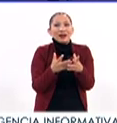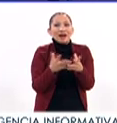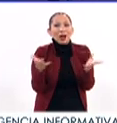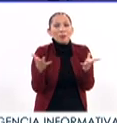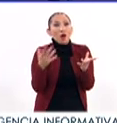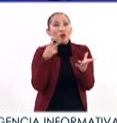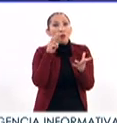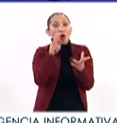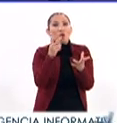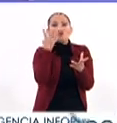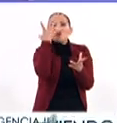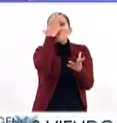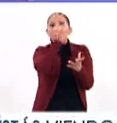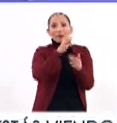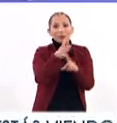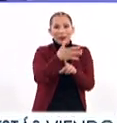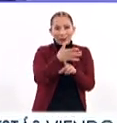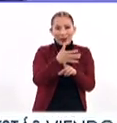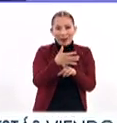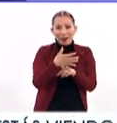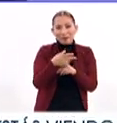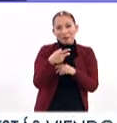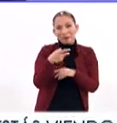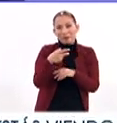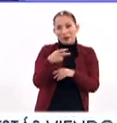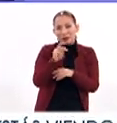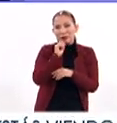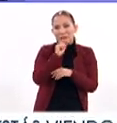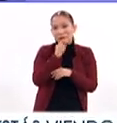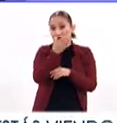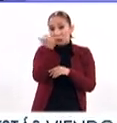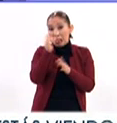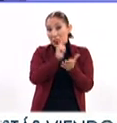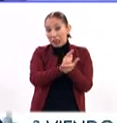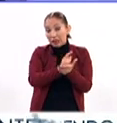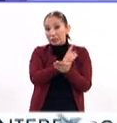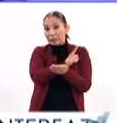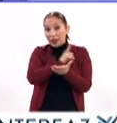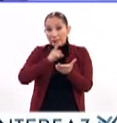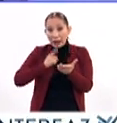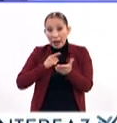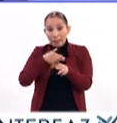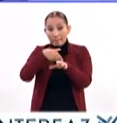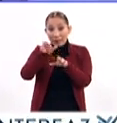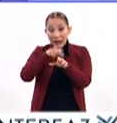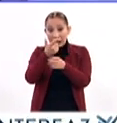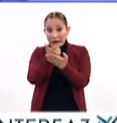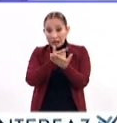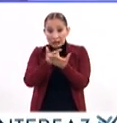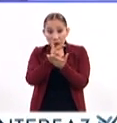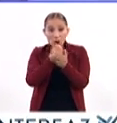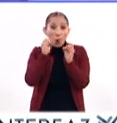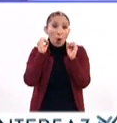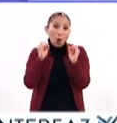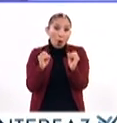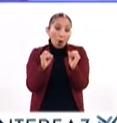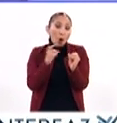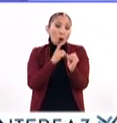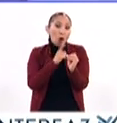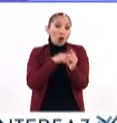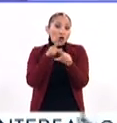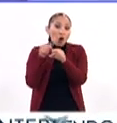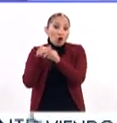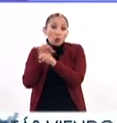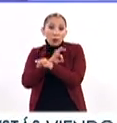que impone, ¿no? Claro. La bandera. No obstante, por ejemplo, no sé si es por ley, ahí tienen que estar todas pintadas de gris o tienen que